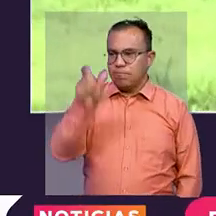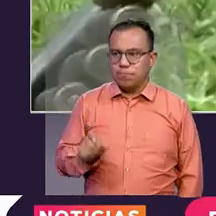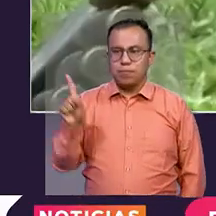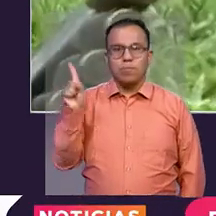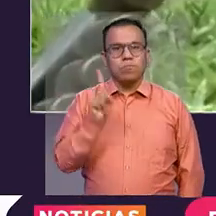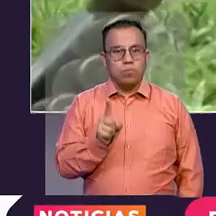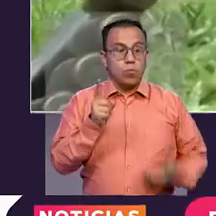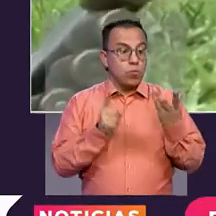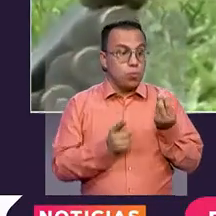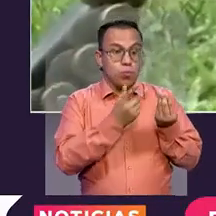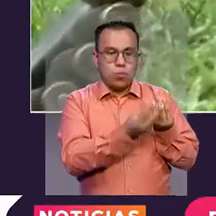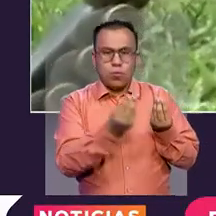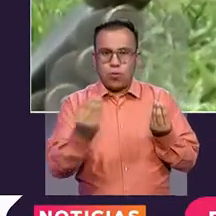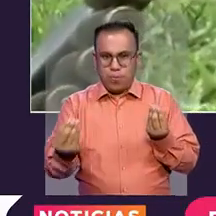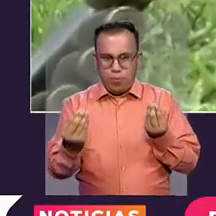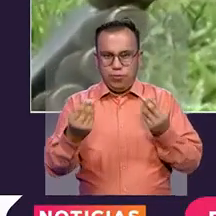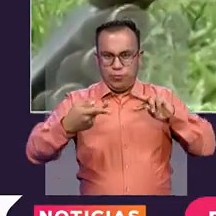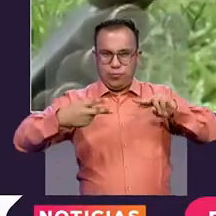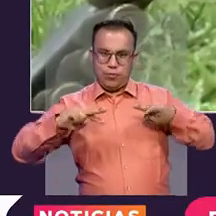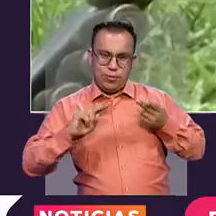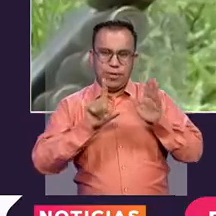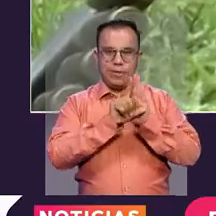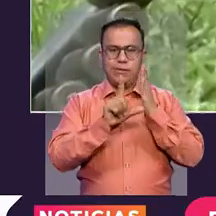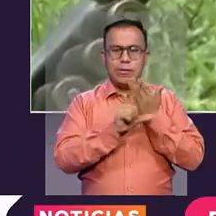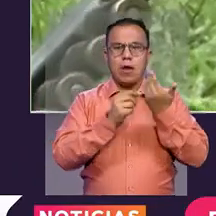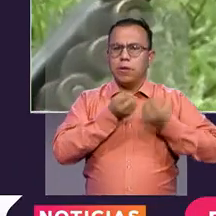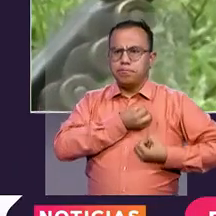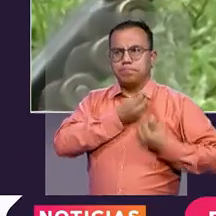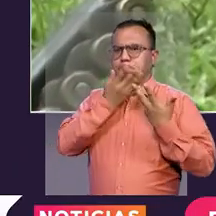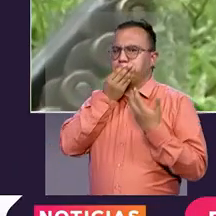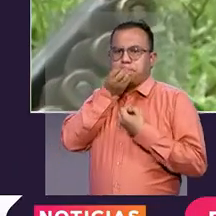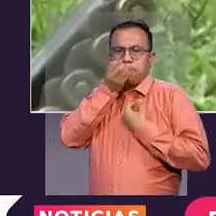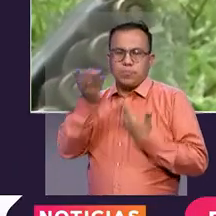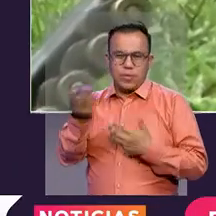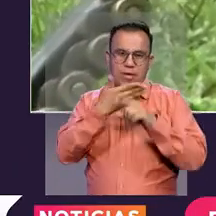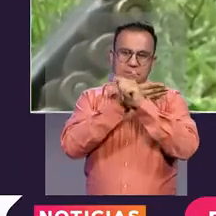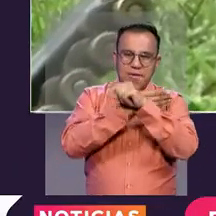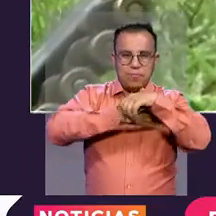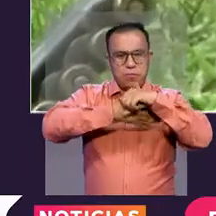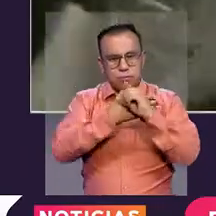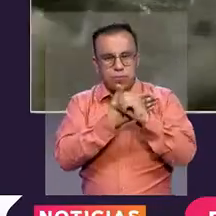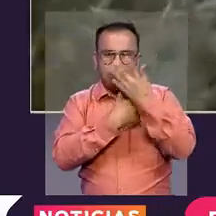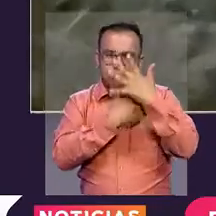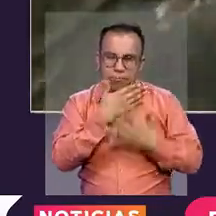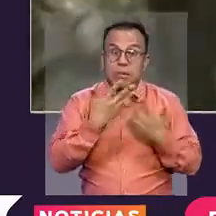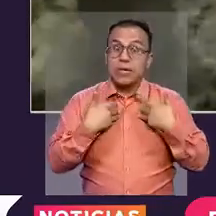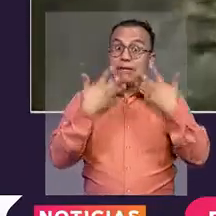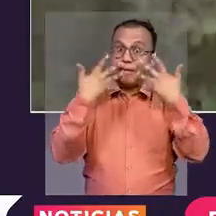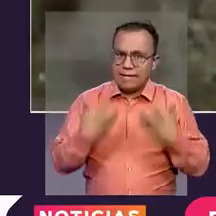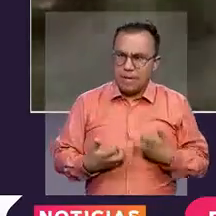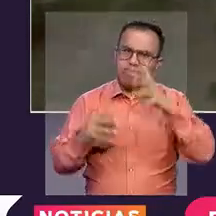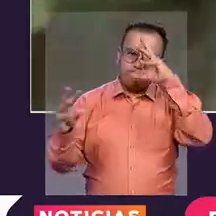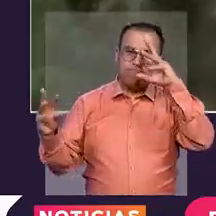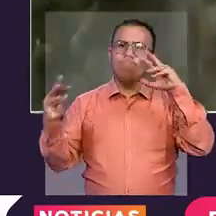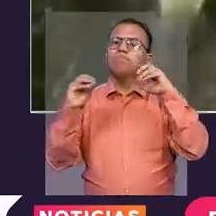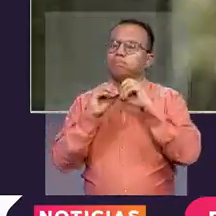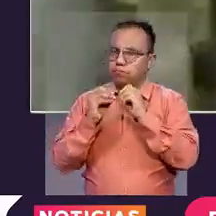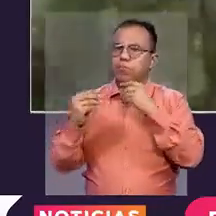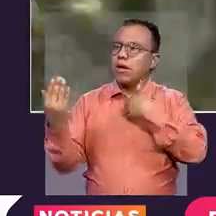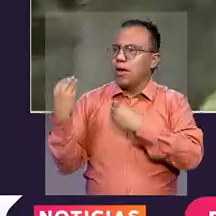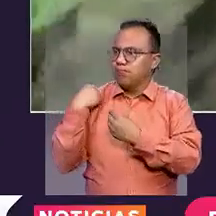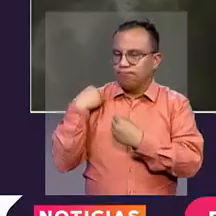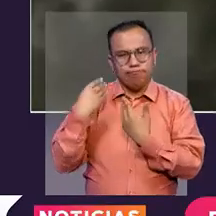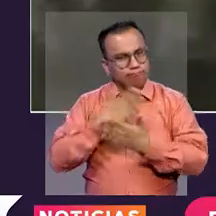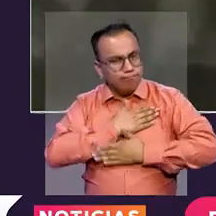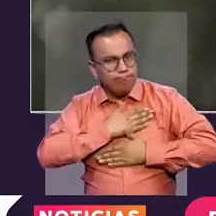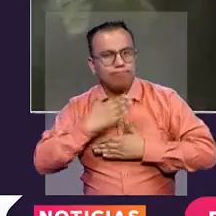los grupos al margen de la ley expresaron, algunos de ellos a través de redes sociales, su beneplácito con ese llamado y con esa